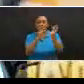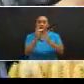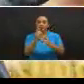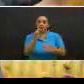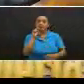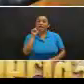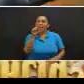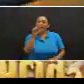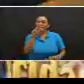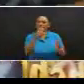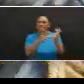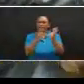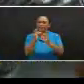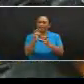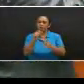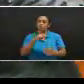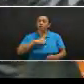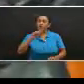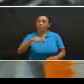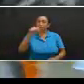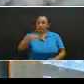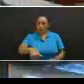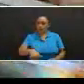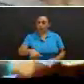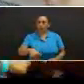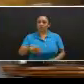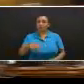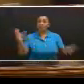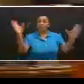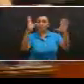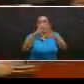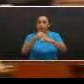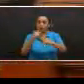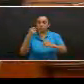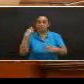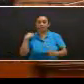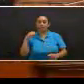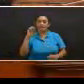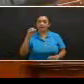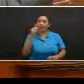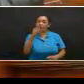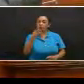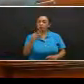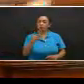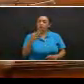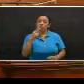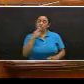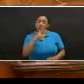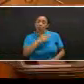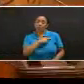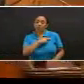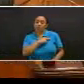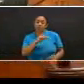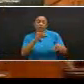Ese Jesús está hoy, esta noche, acá para que tú te humilles y le toques su manto.